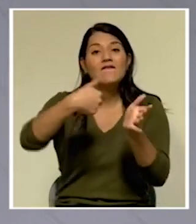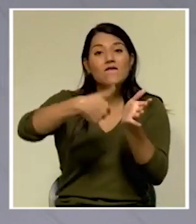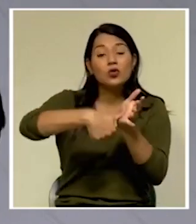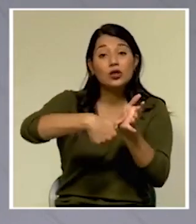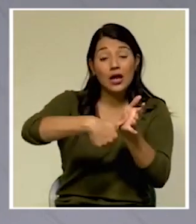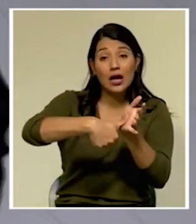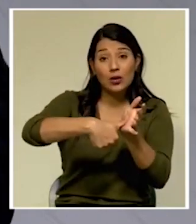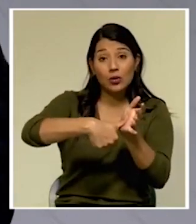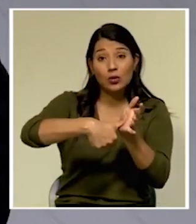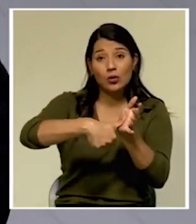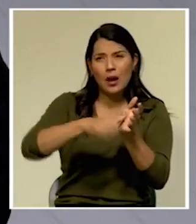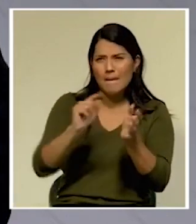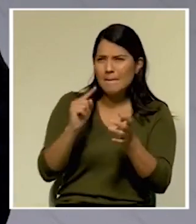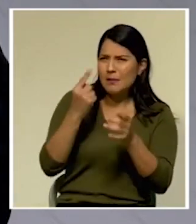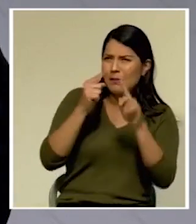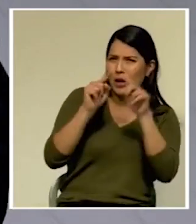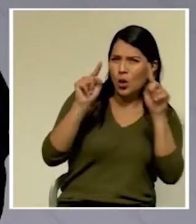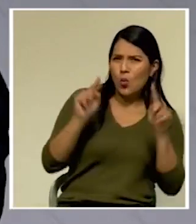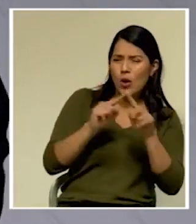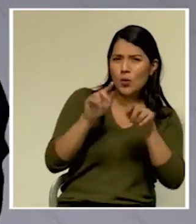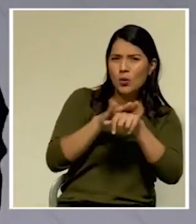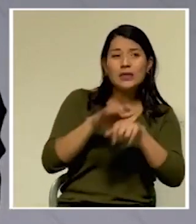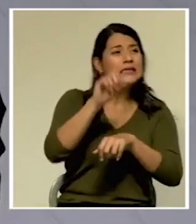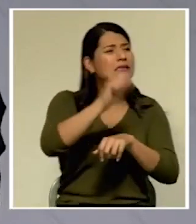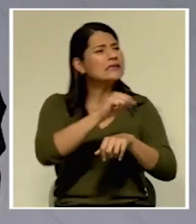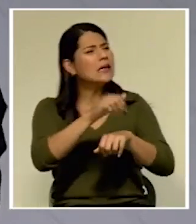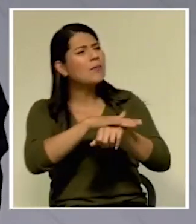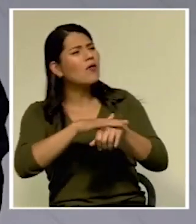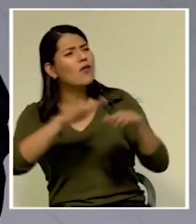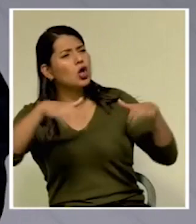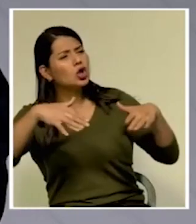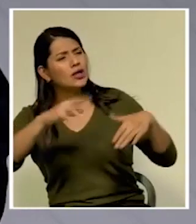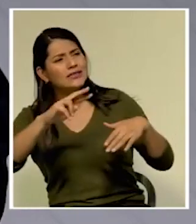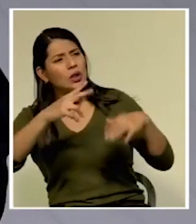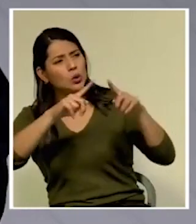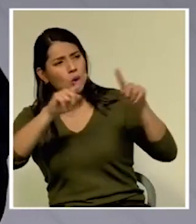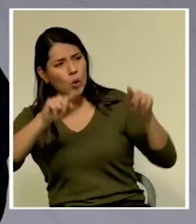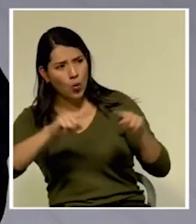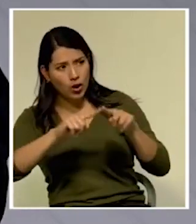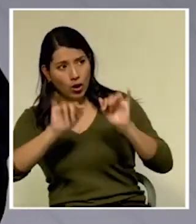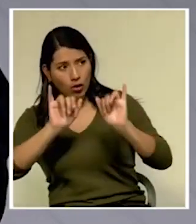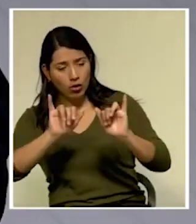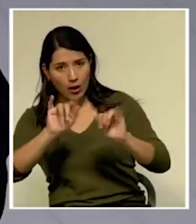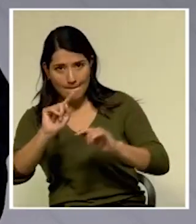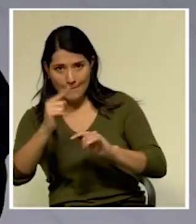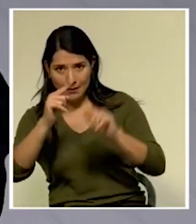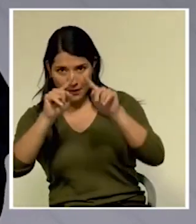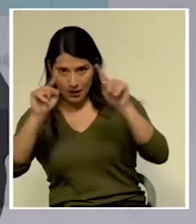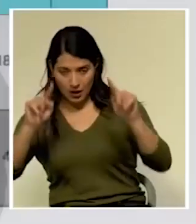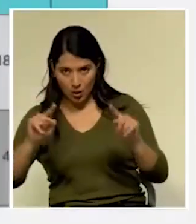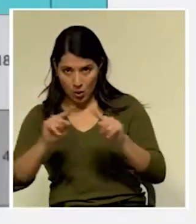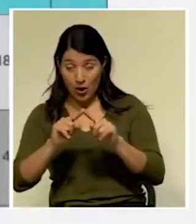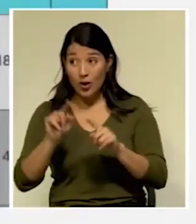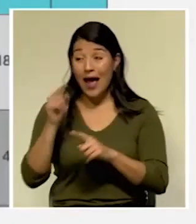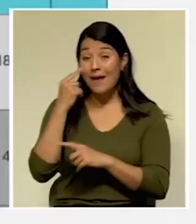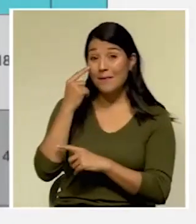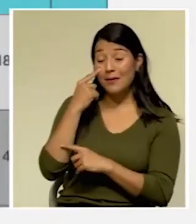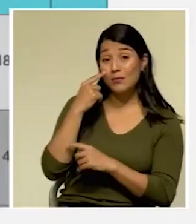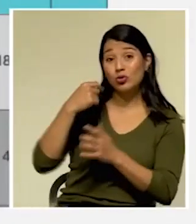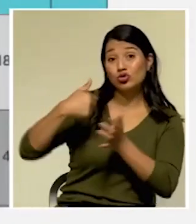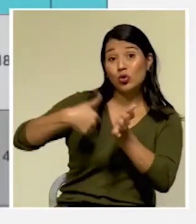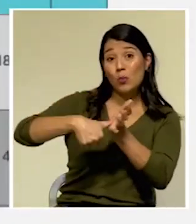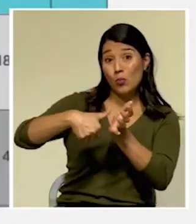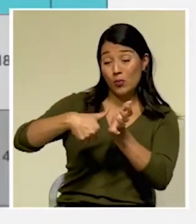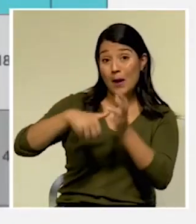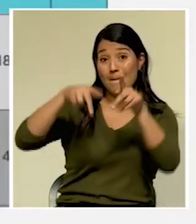nos devolvemos al primer cuadro. Sí, por favor, José, todavía no pasemos al segundo, vamos al primero. El cuadro donde se ve el votante